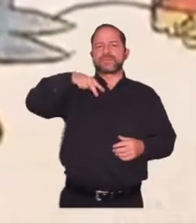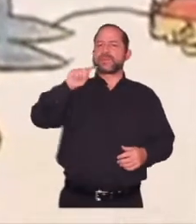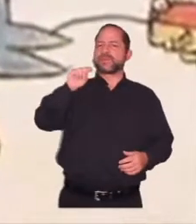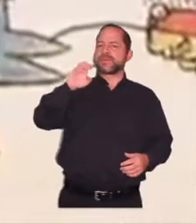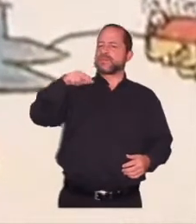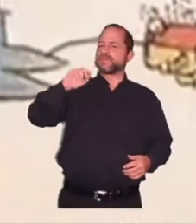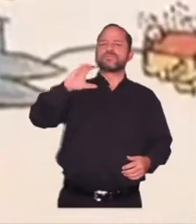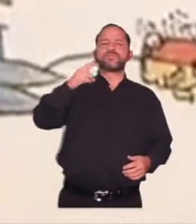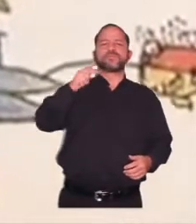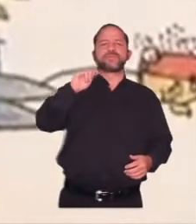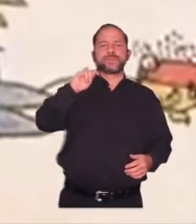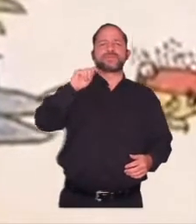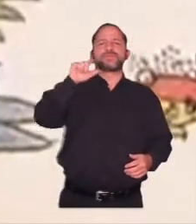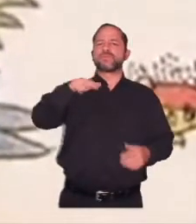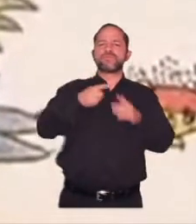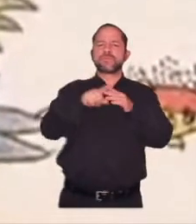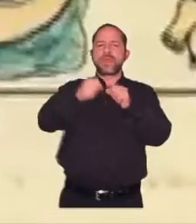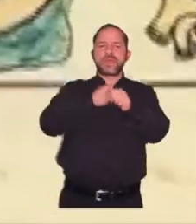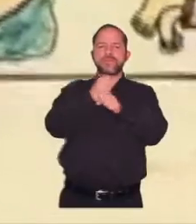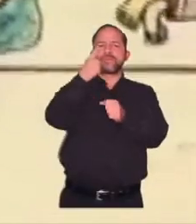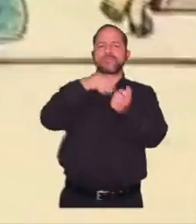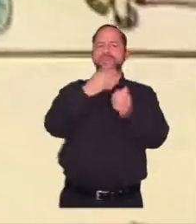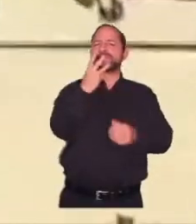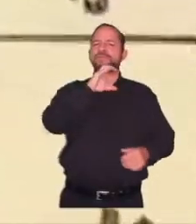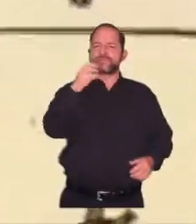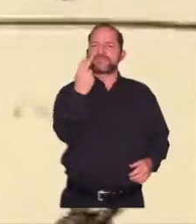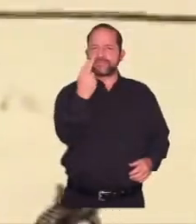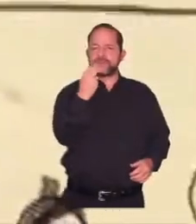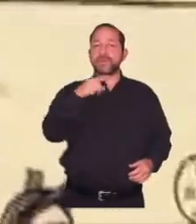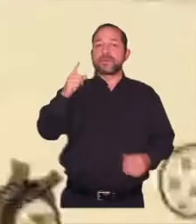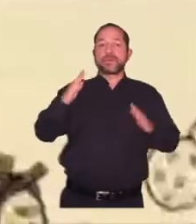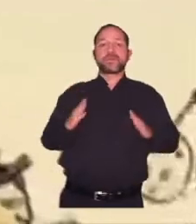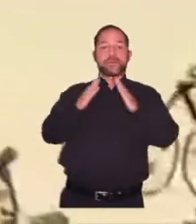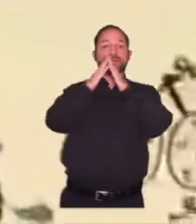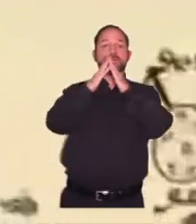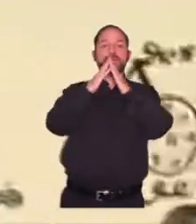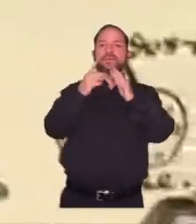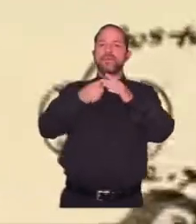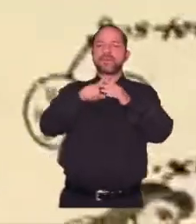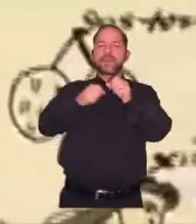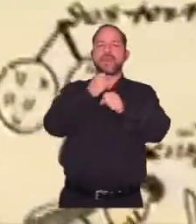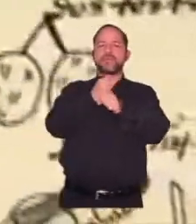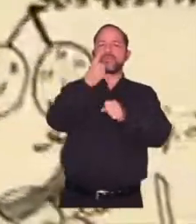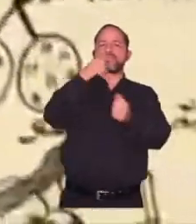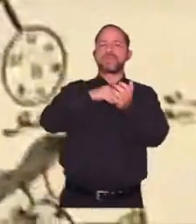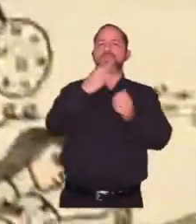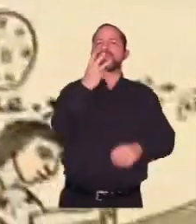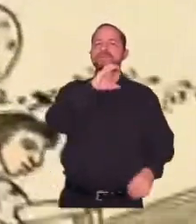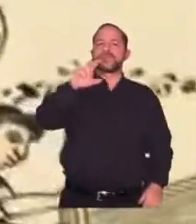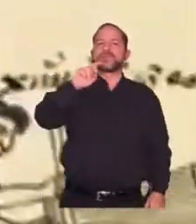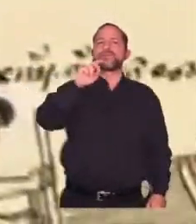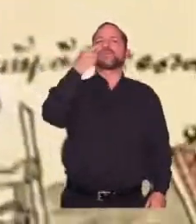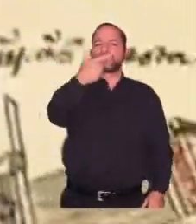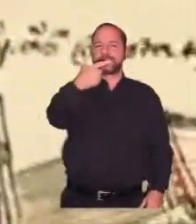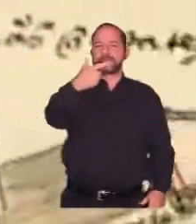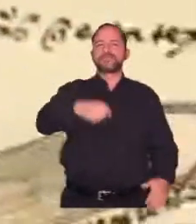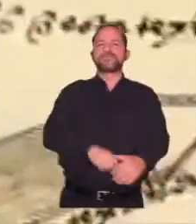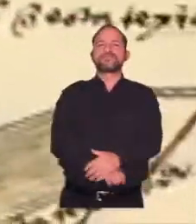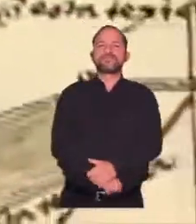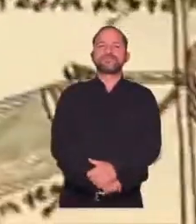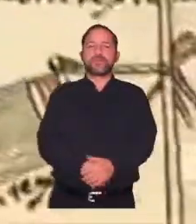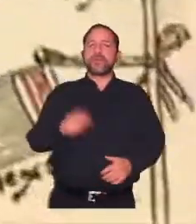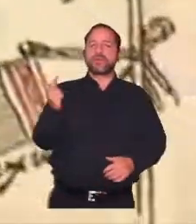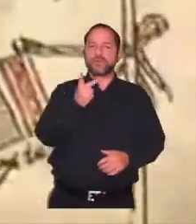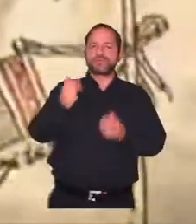vecinos el mercado más importante del imperio tepaneca fue trasladado a tlatelolco para 1430